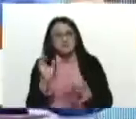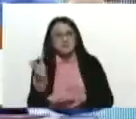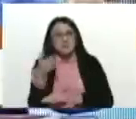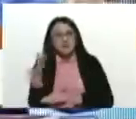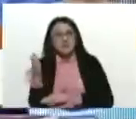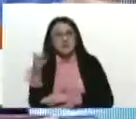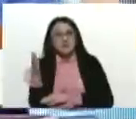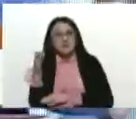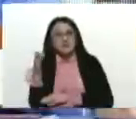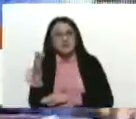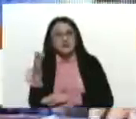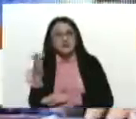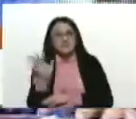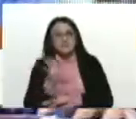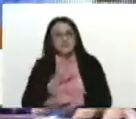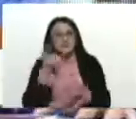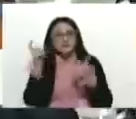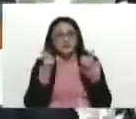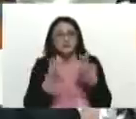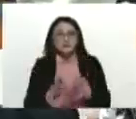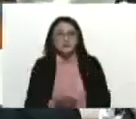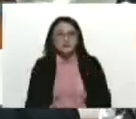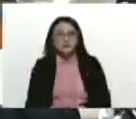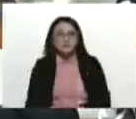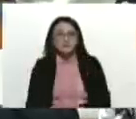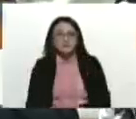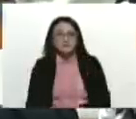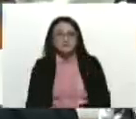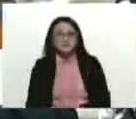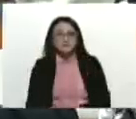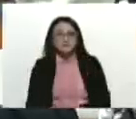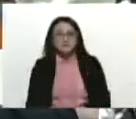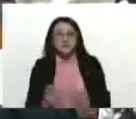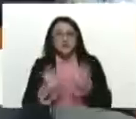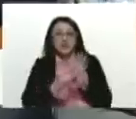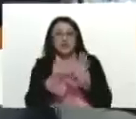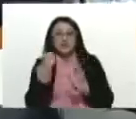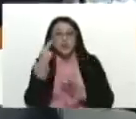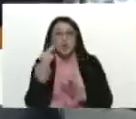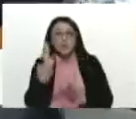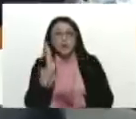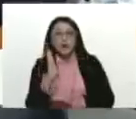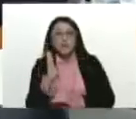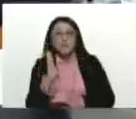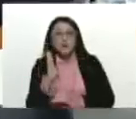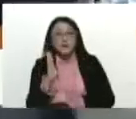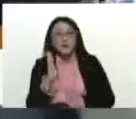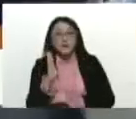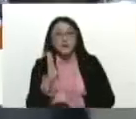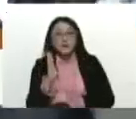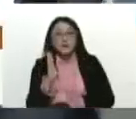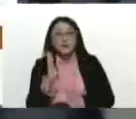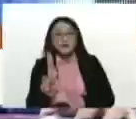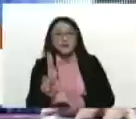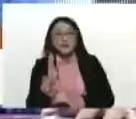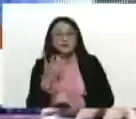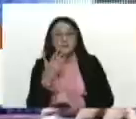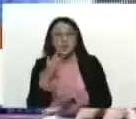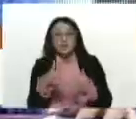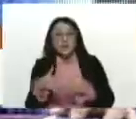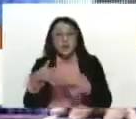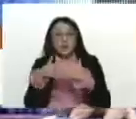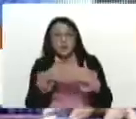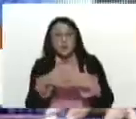que nos dejó el comandante Hugo Chávez el decreto de Obama si Estados Unidos